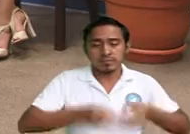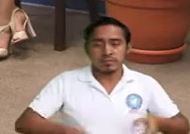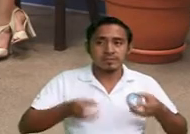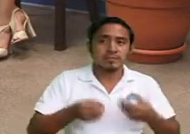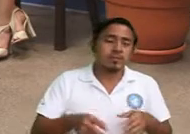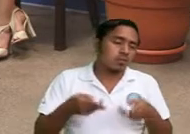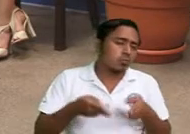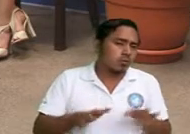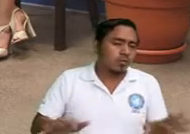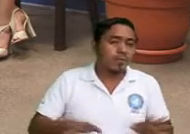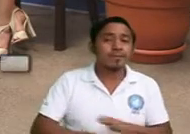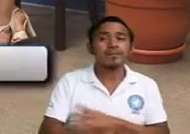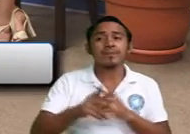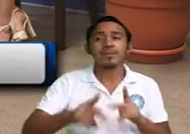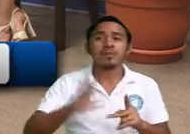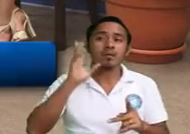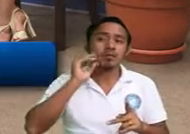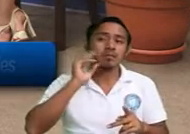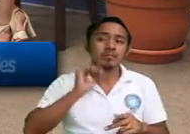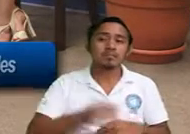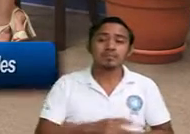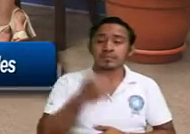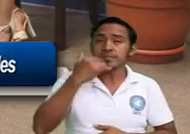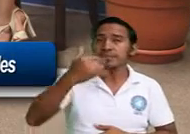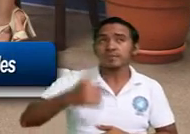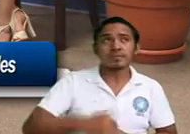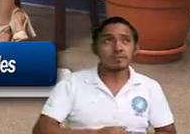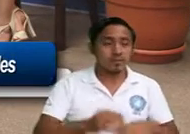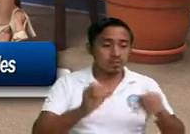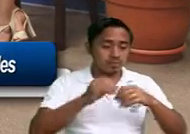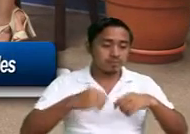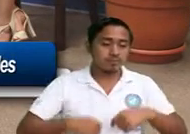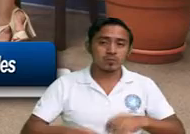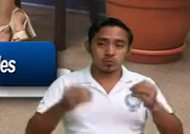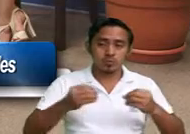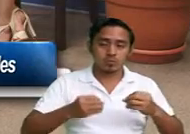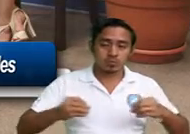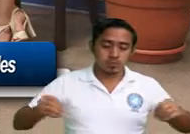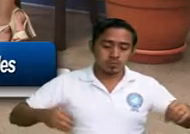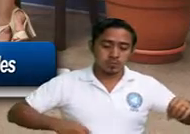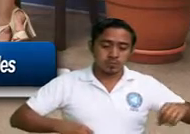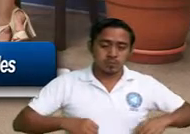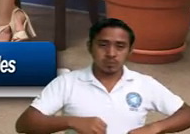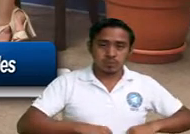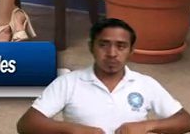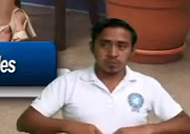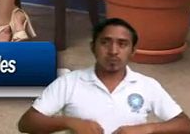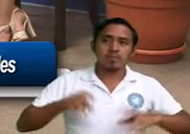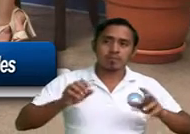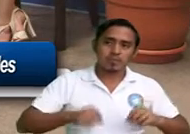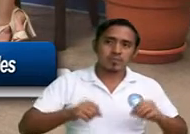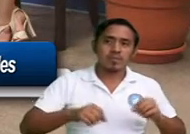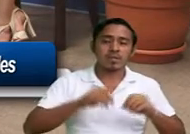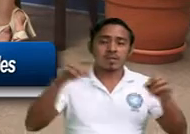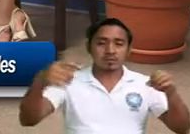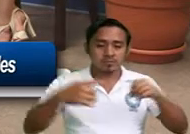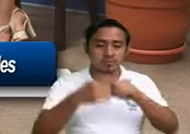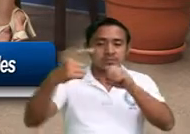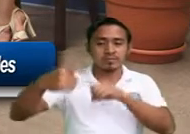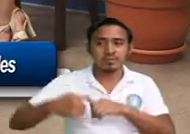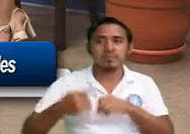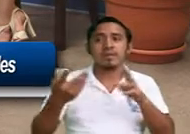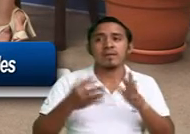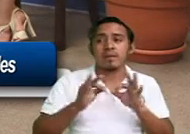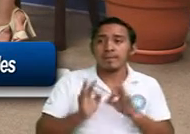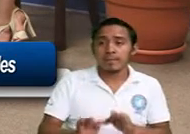natural. Entonces los especialistas en la reproducción ponen en el útero varios embriones y varios de ellos pueden, por así decirlo,